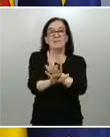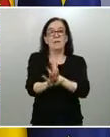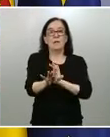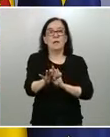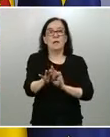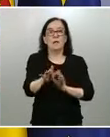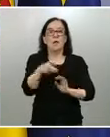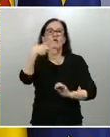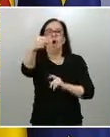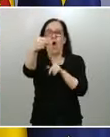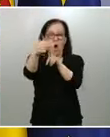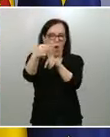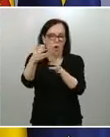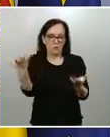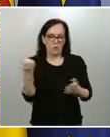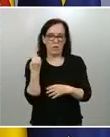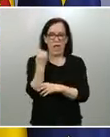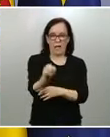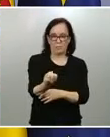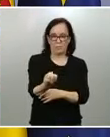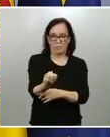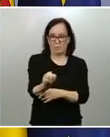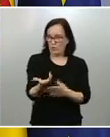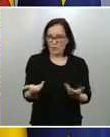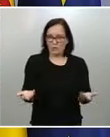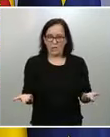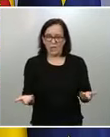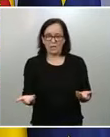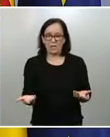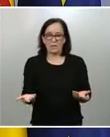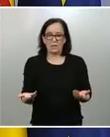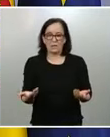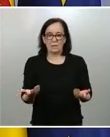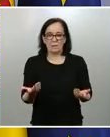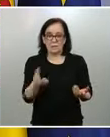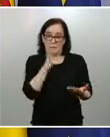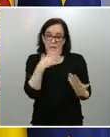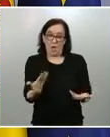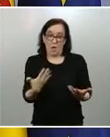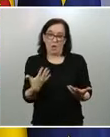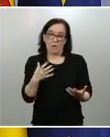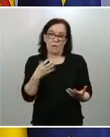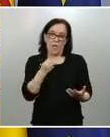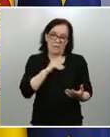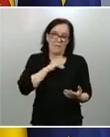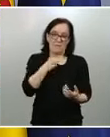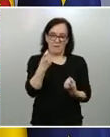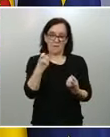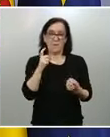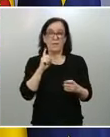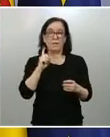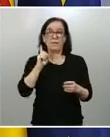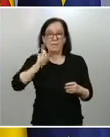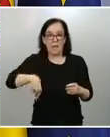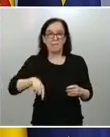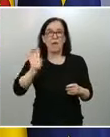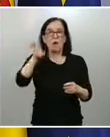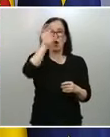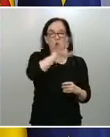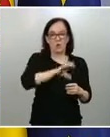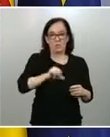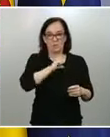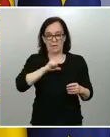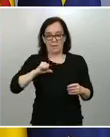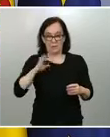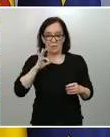en esta medida que el país necesita y que sus propias comunidades autónomas que están gobernadas por el partido popular también